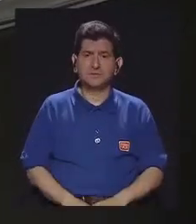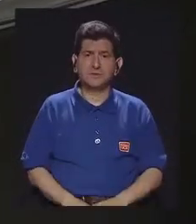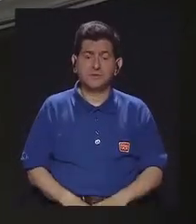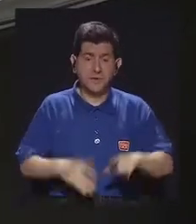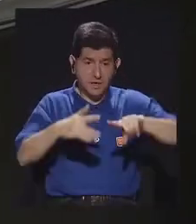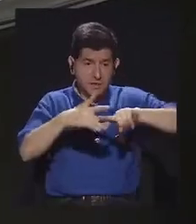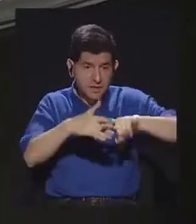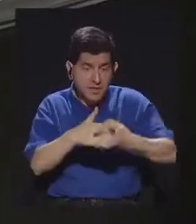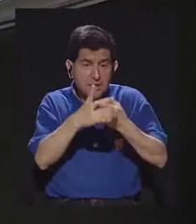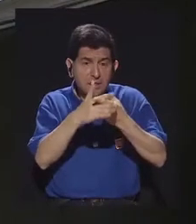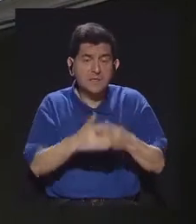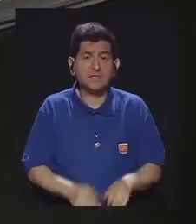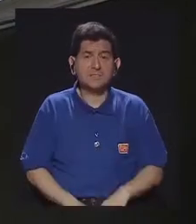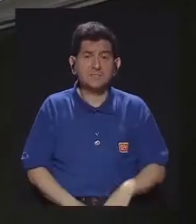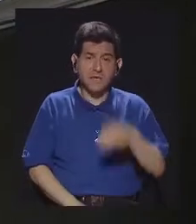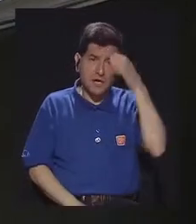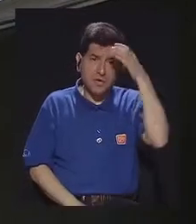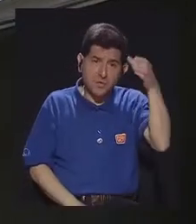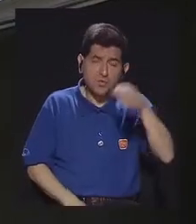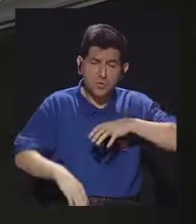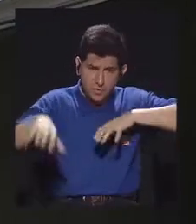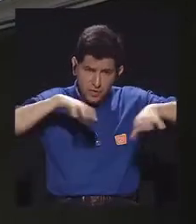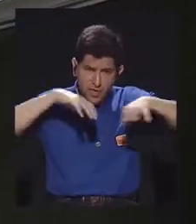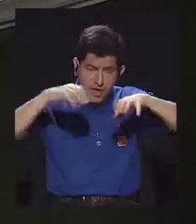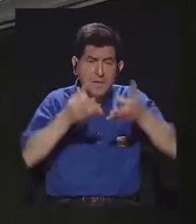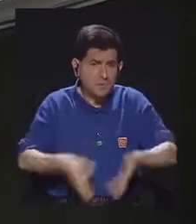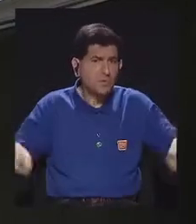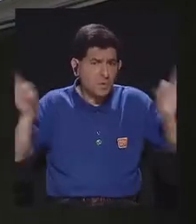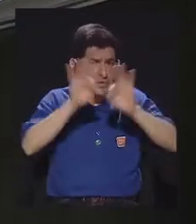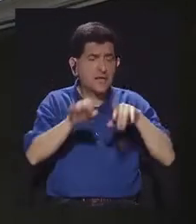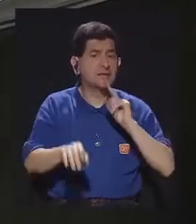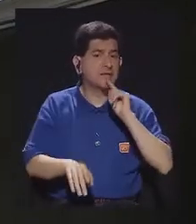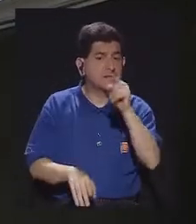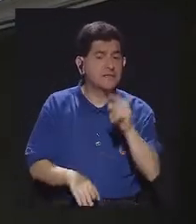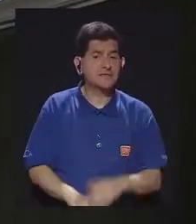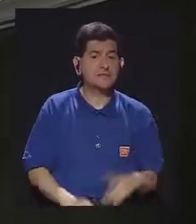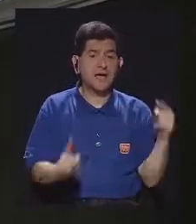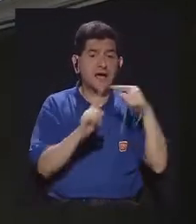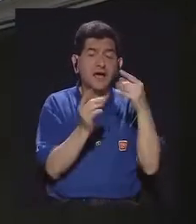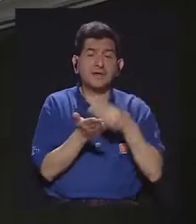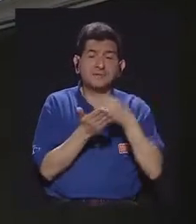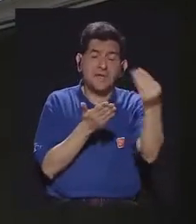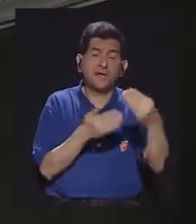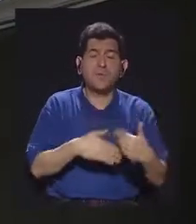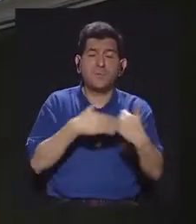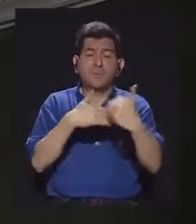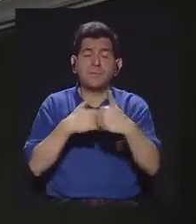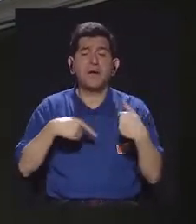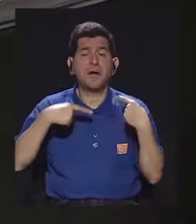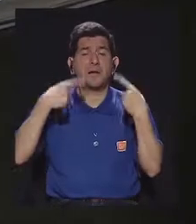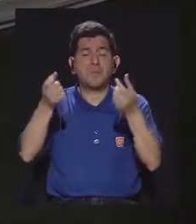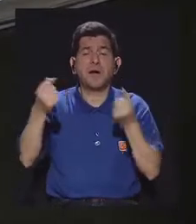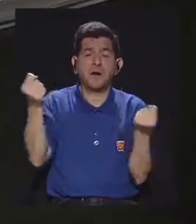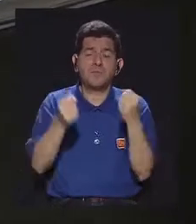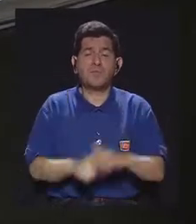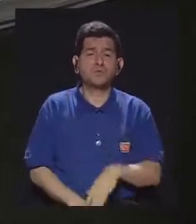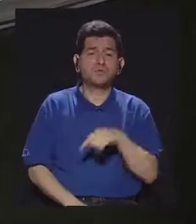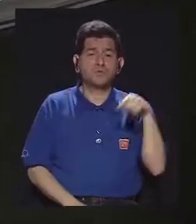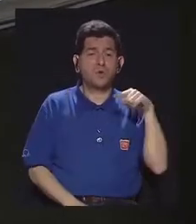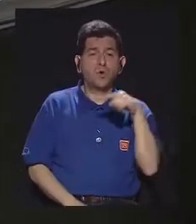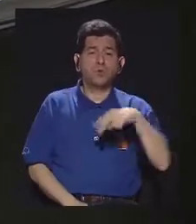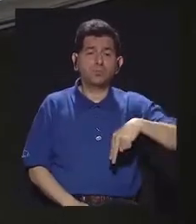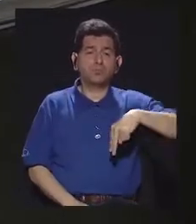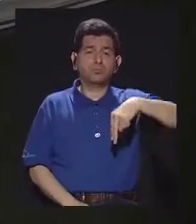empezar con ellos a hacer esta cultura de poder movernos? Porque como usted muy bien dice, hasta para ir a comprar el pan vamos en vehículo o el